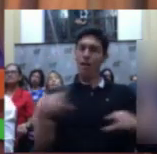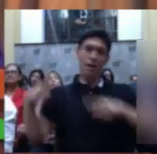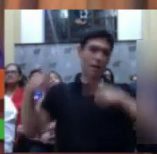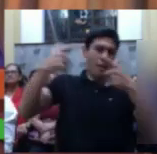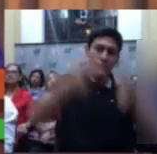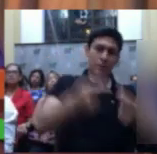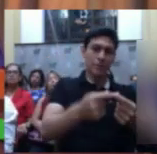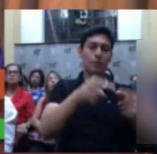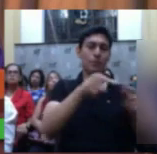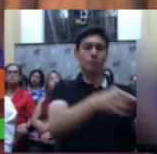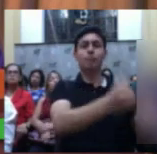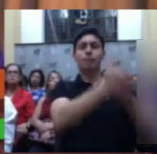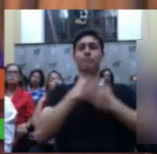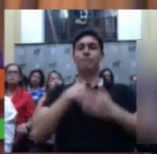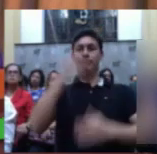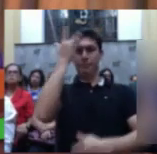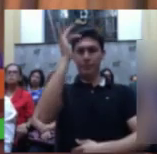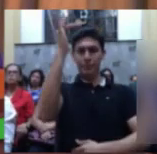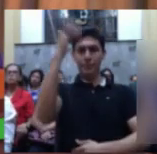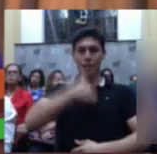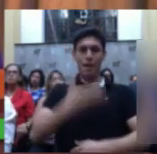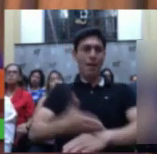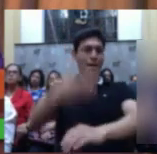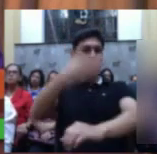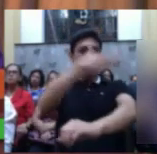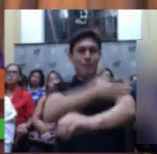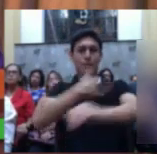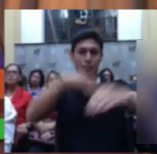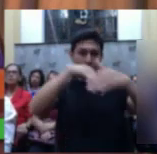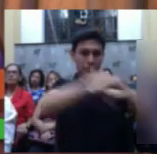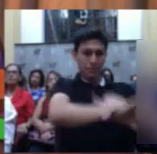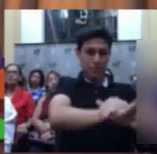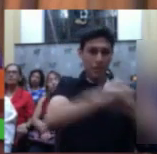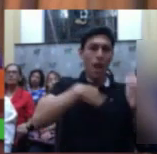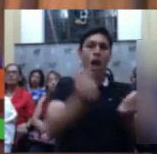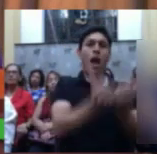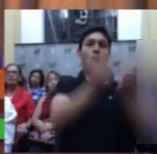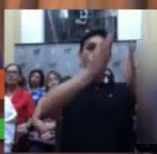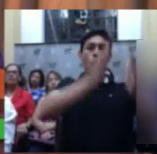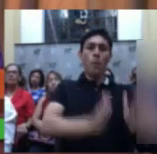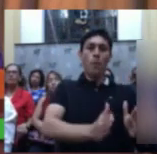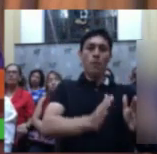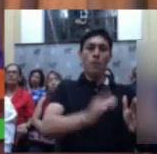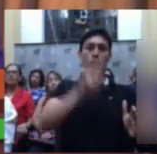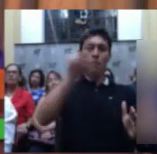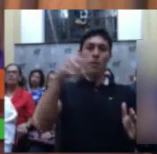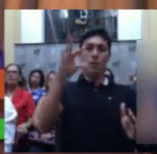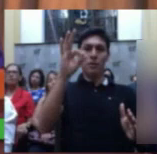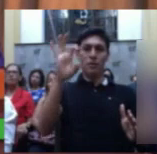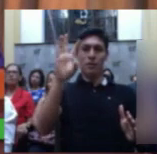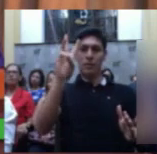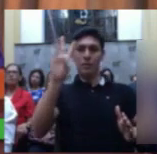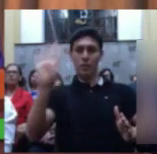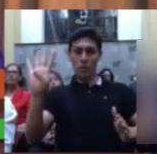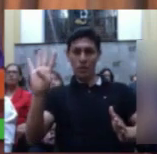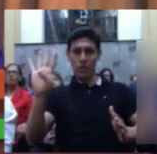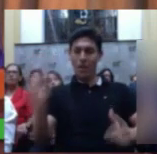y vital. A ella ingresé como alumno en 1964 y no he salido hasta